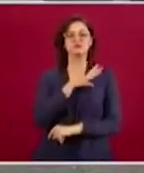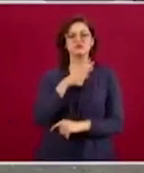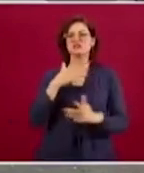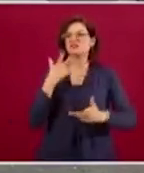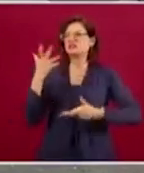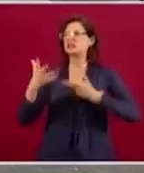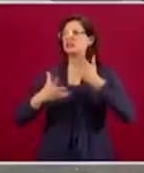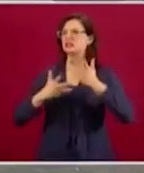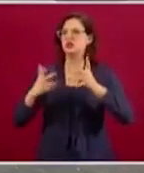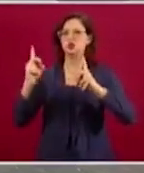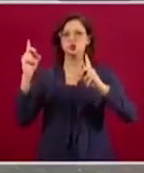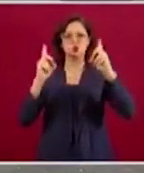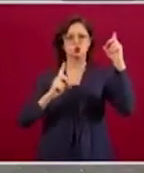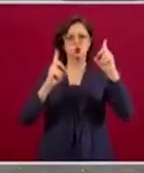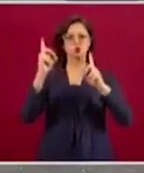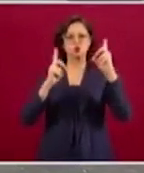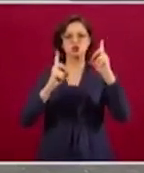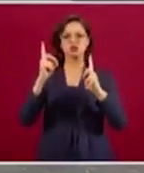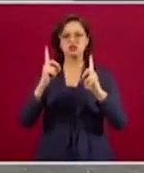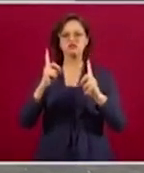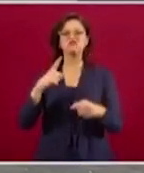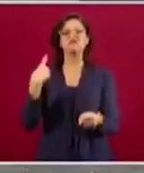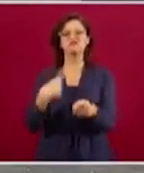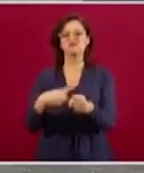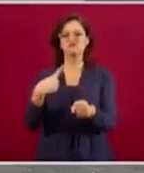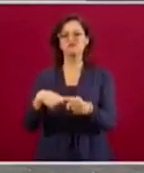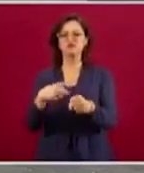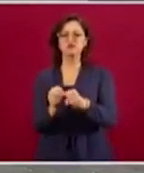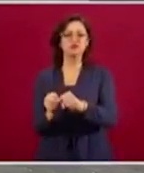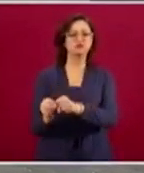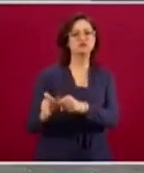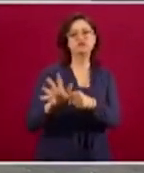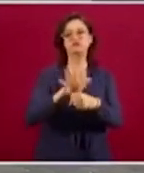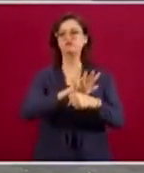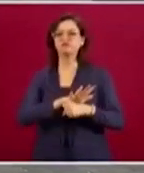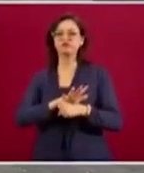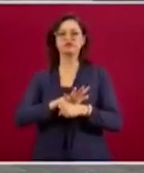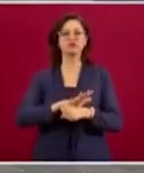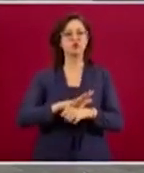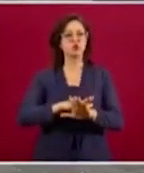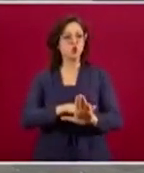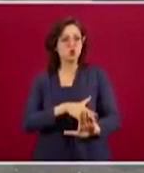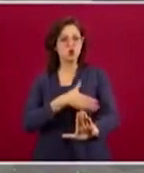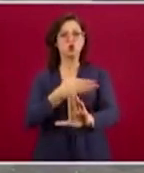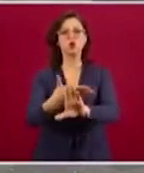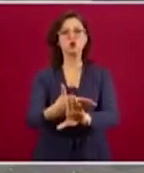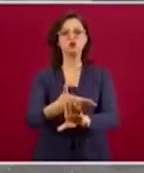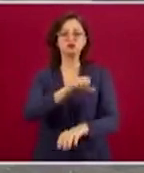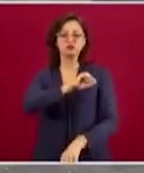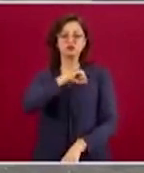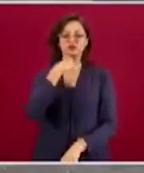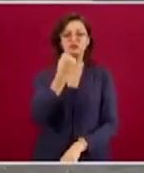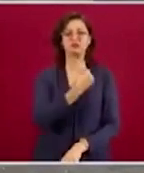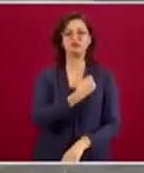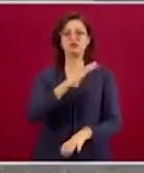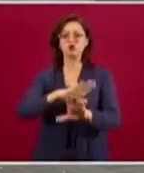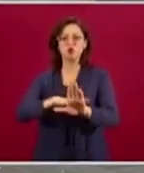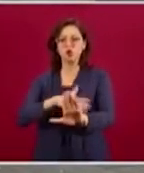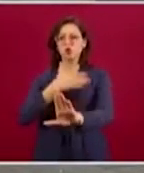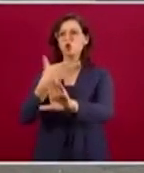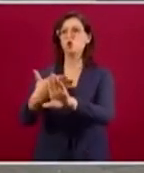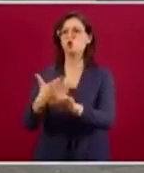por los estragos del coronavirus a la salud, a la